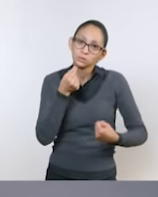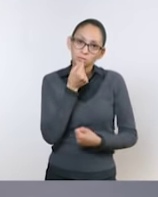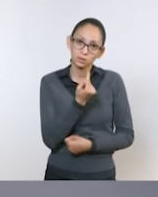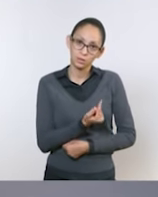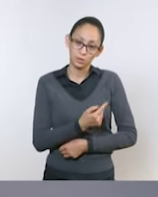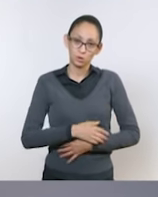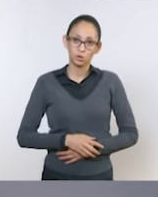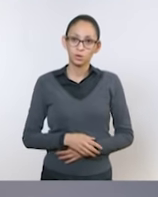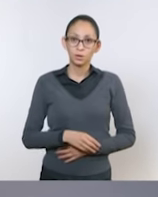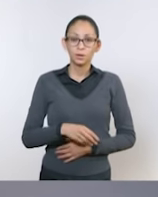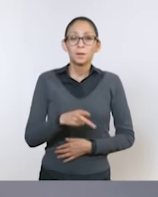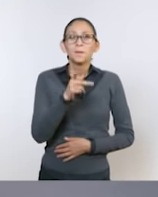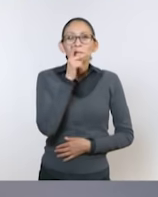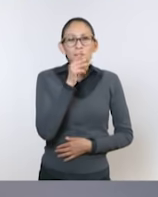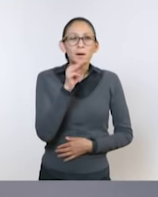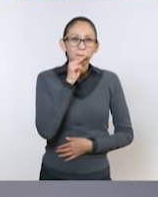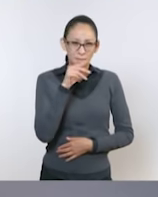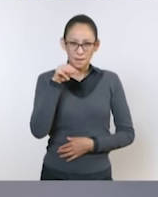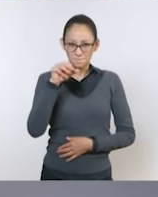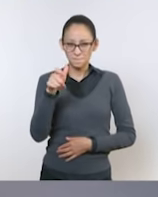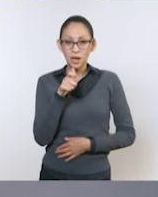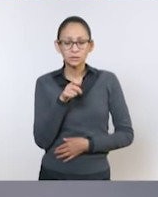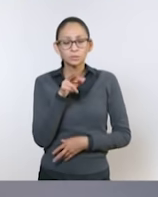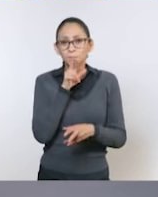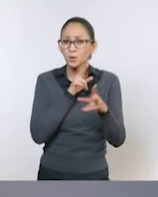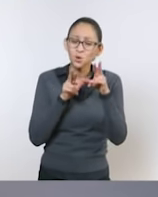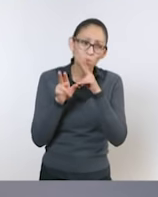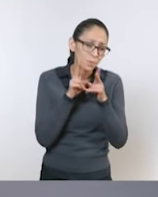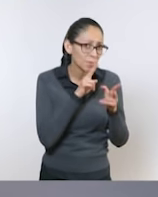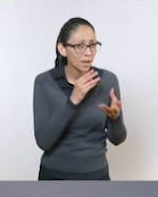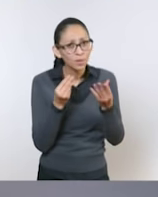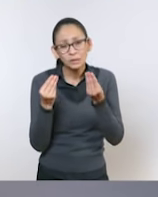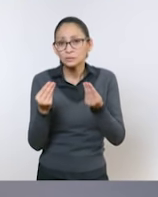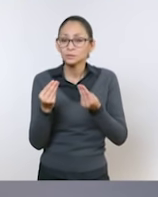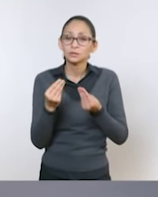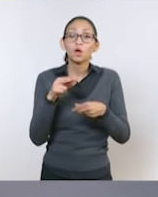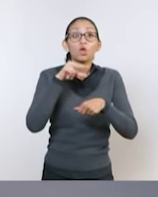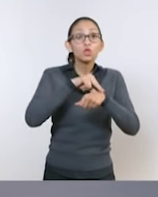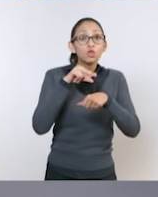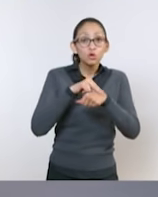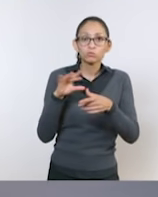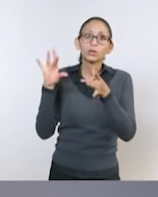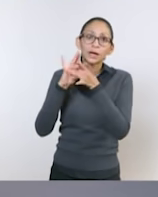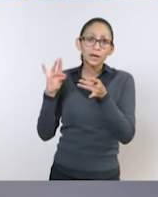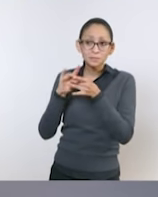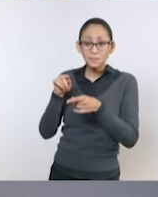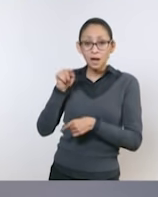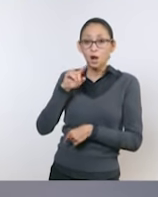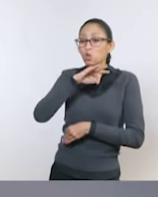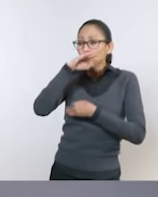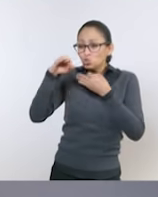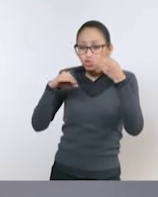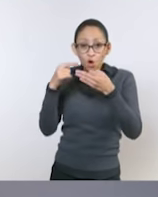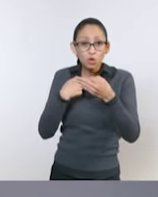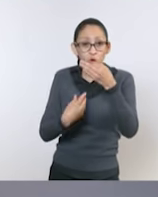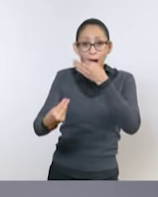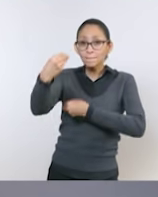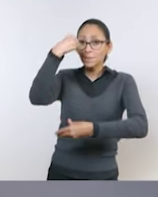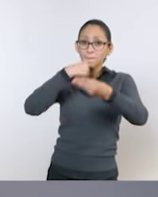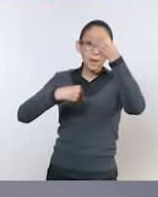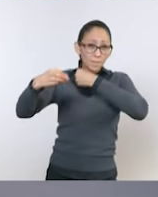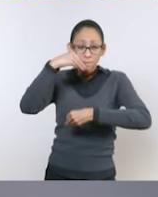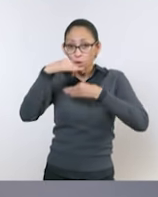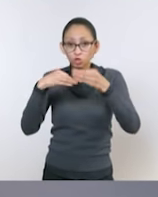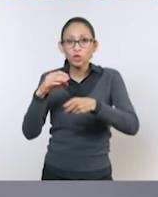obesidad infantil. Max y sus papás se preocuparon mucho. El doctor les explicó que todo lo